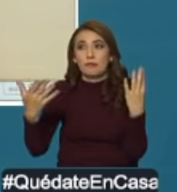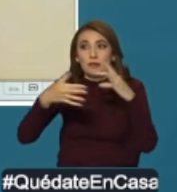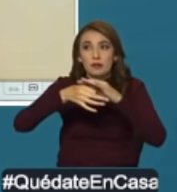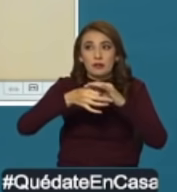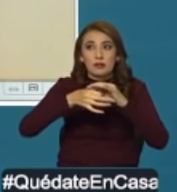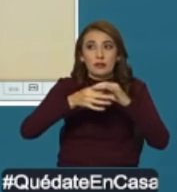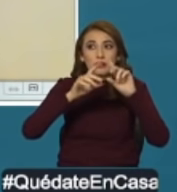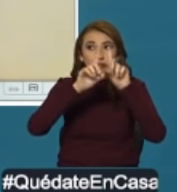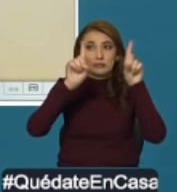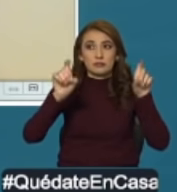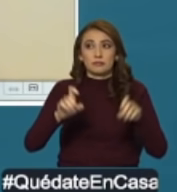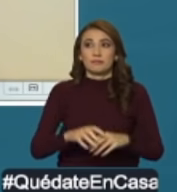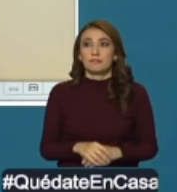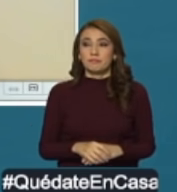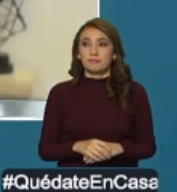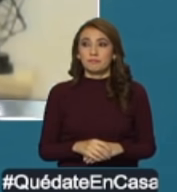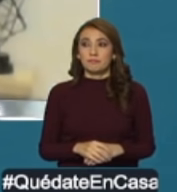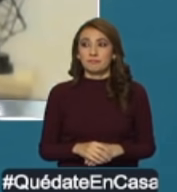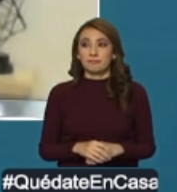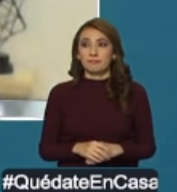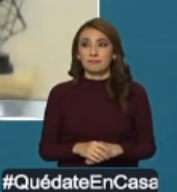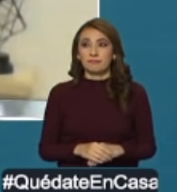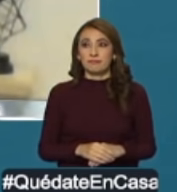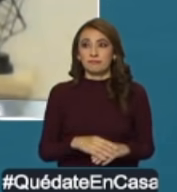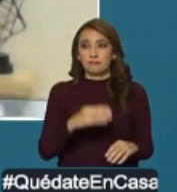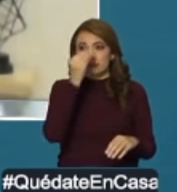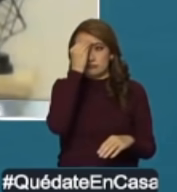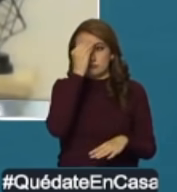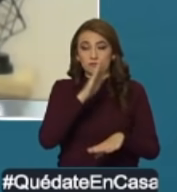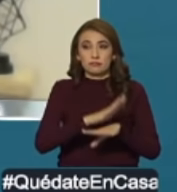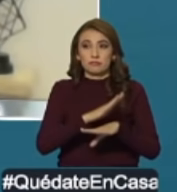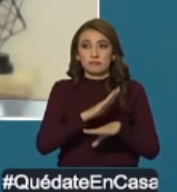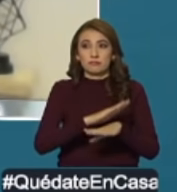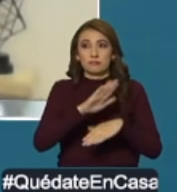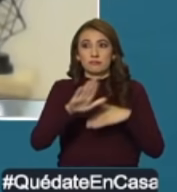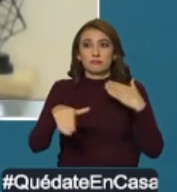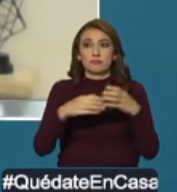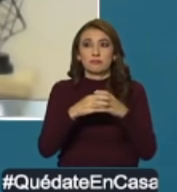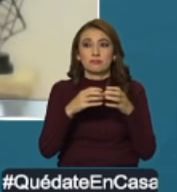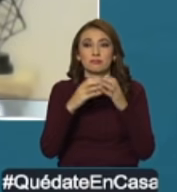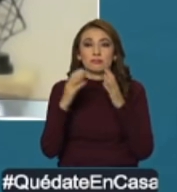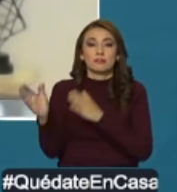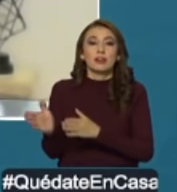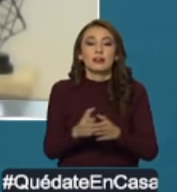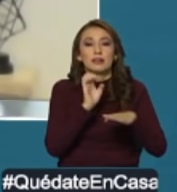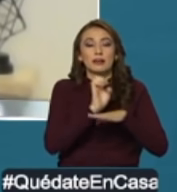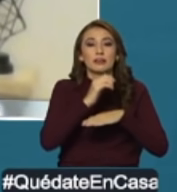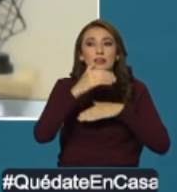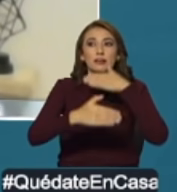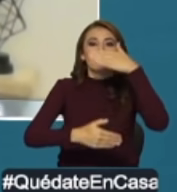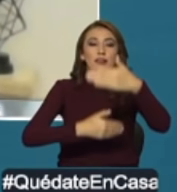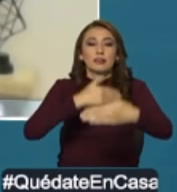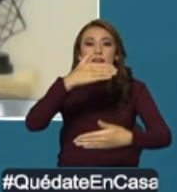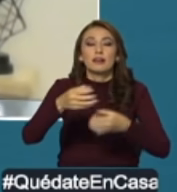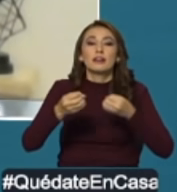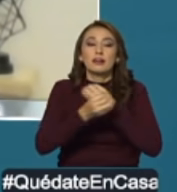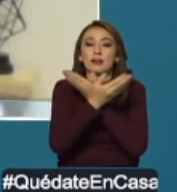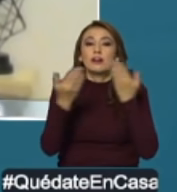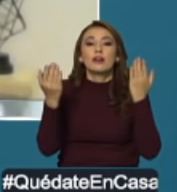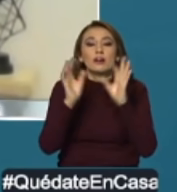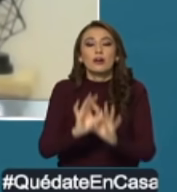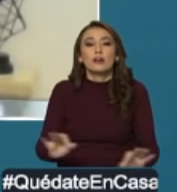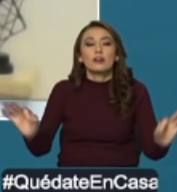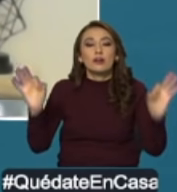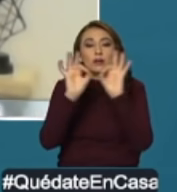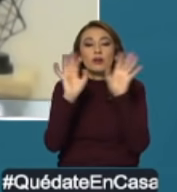de nacional. Buenas tardes, Natalie. Muchas gracias, Vanessa. Buenas tardes, muchas gracias y sobre todo gracias a